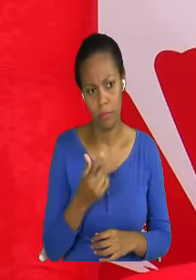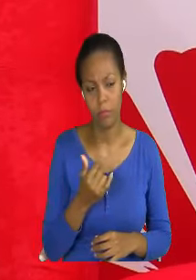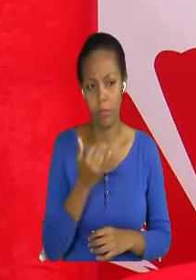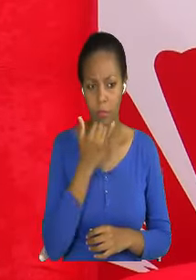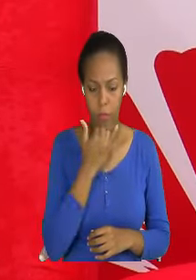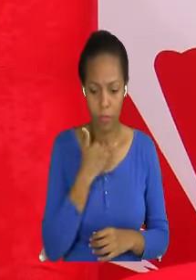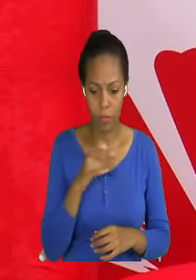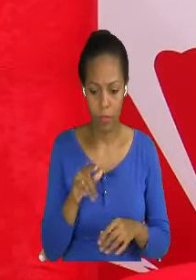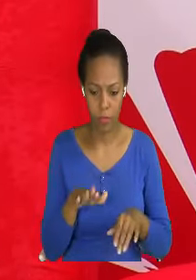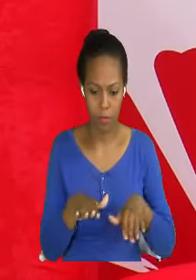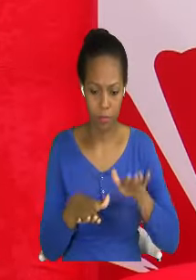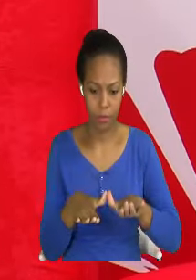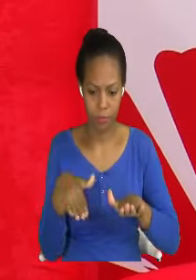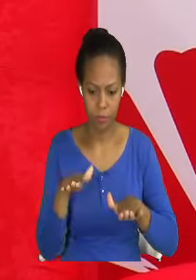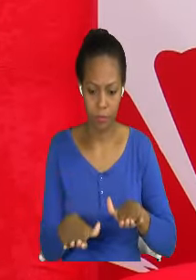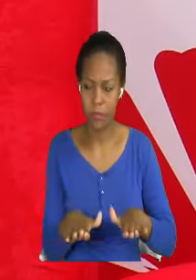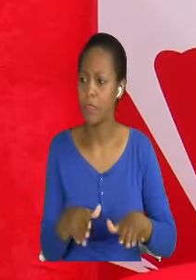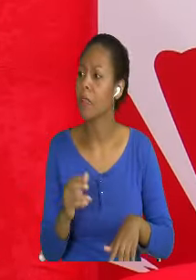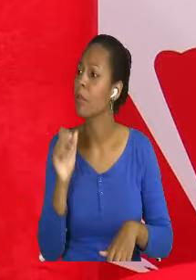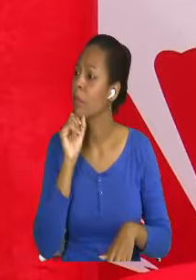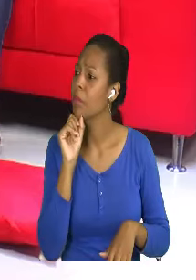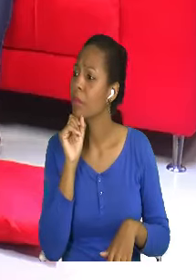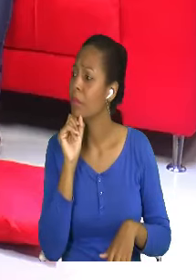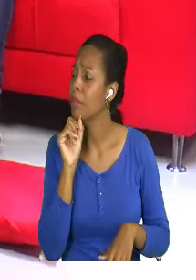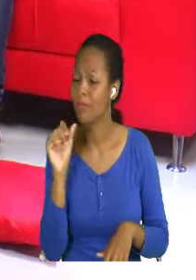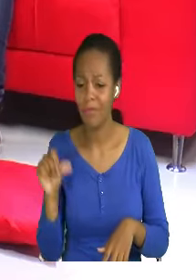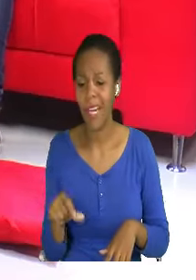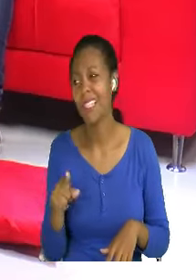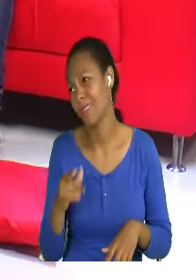de su hijo. ¿Qué debe hacer?